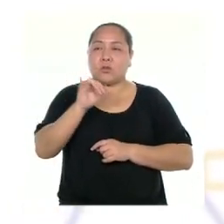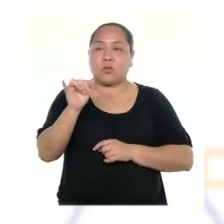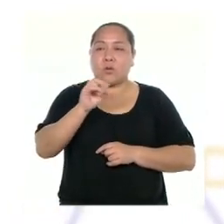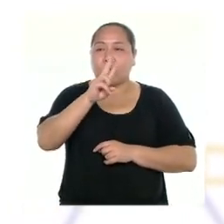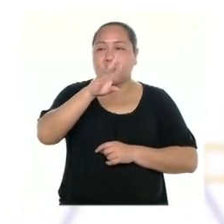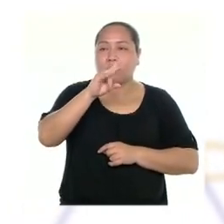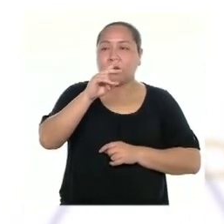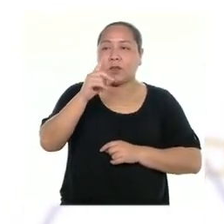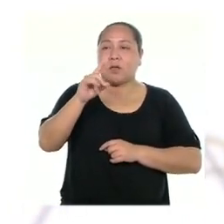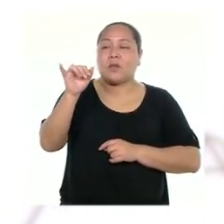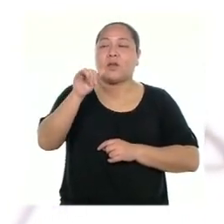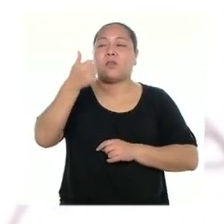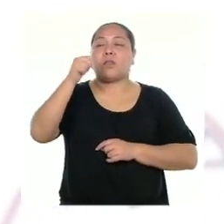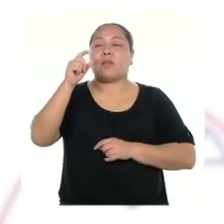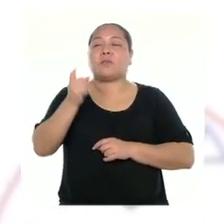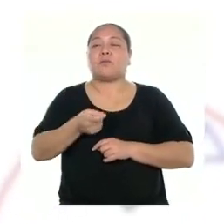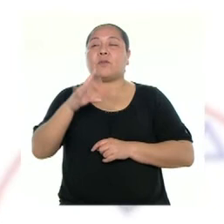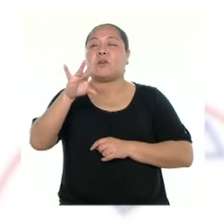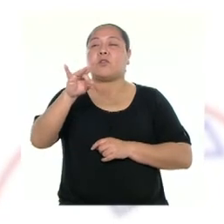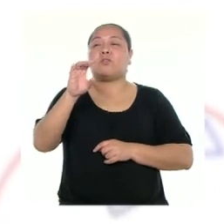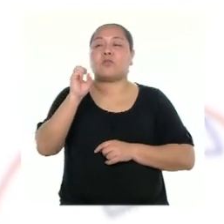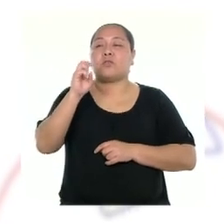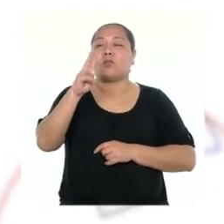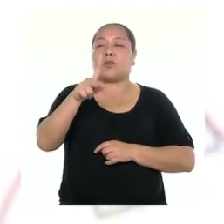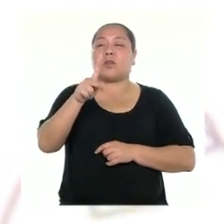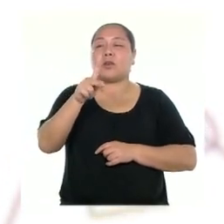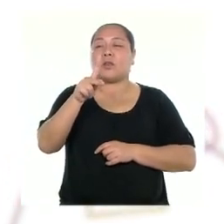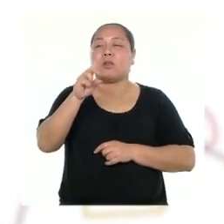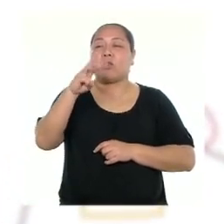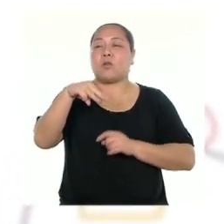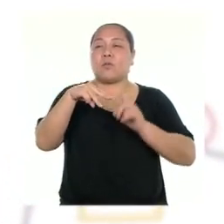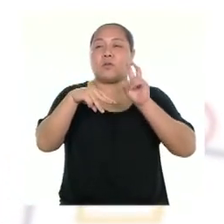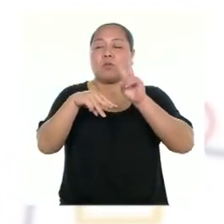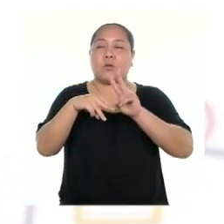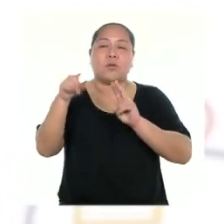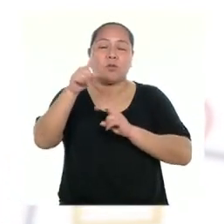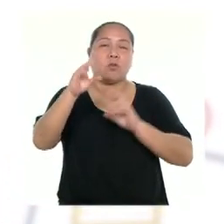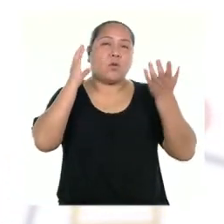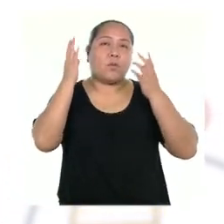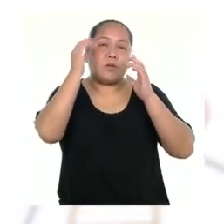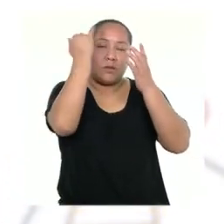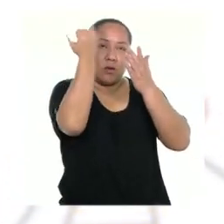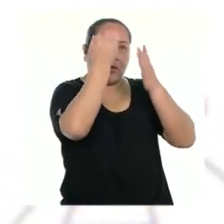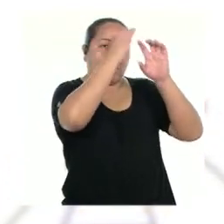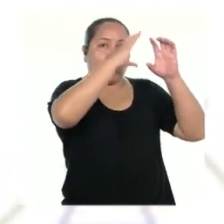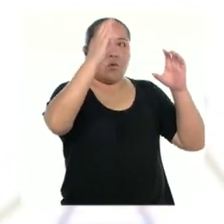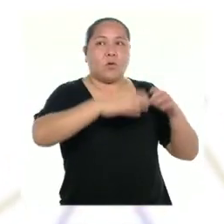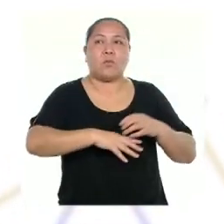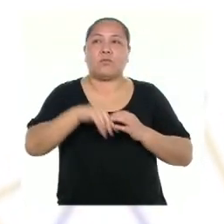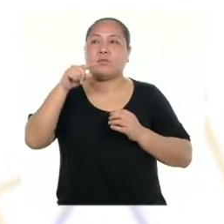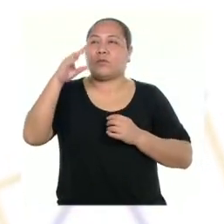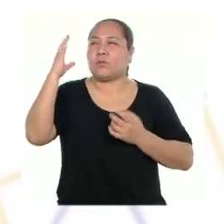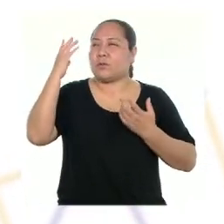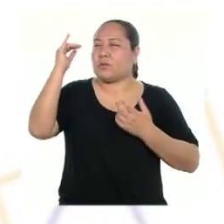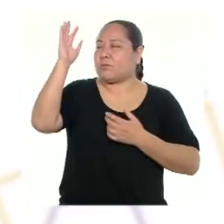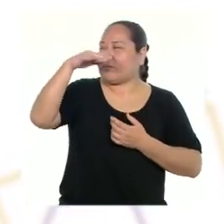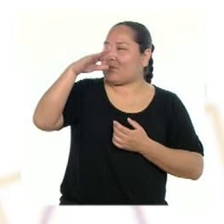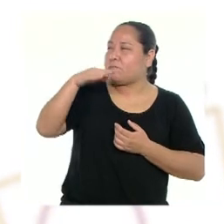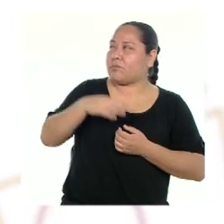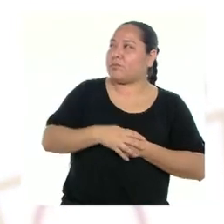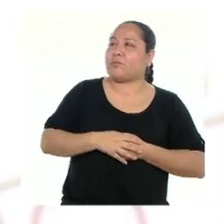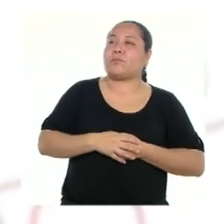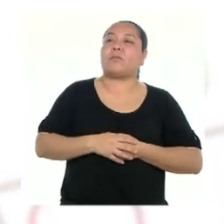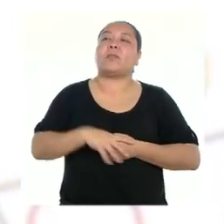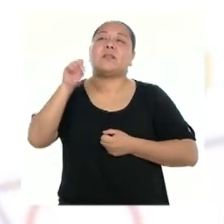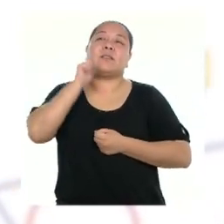cuadrados. Pero la forma de la cuenca no es tan parecida a la del mapa en la realidad. Diría que está como pixeleada, ¿cierto?